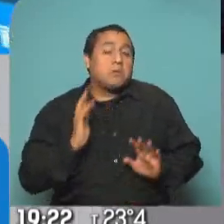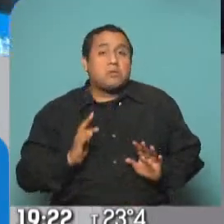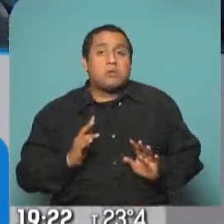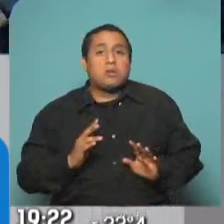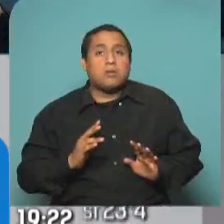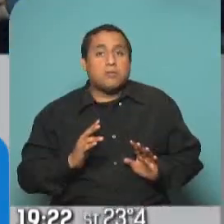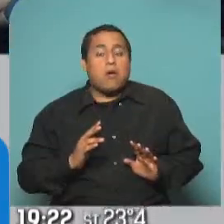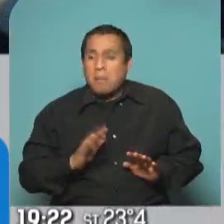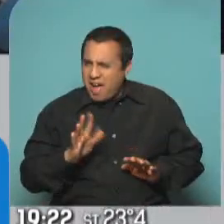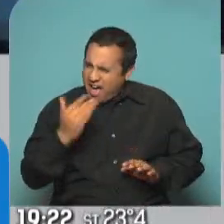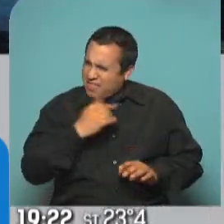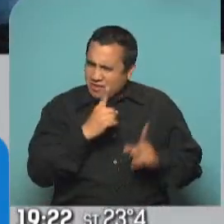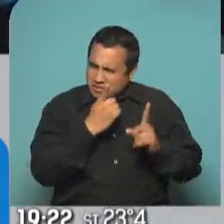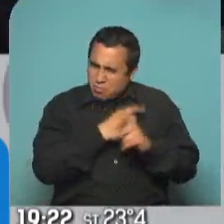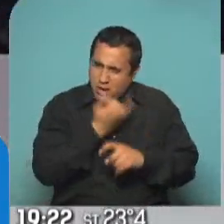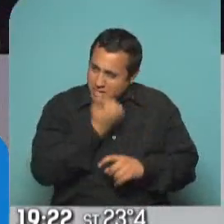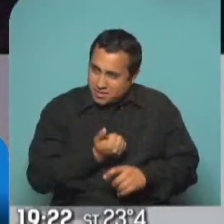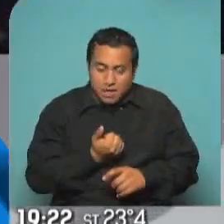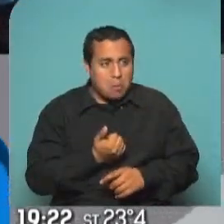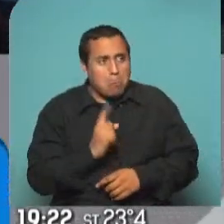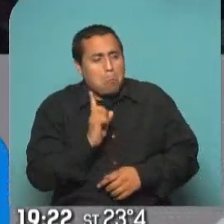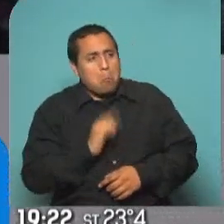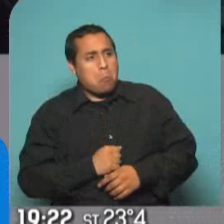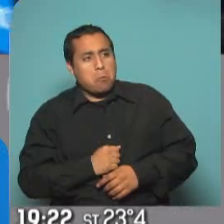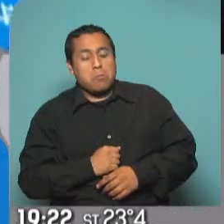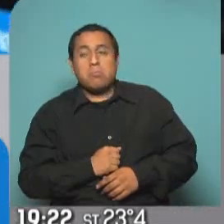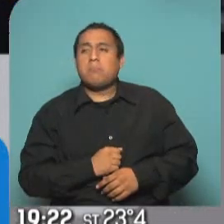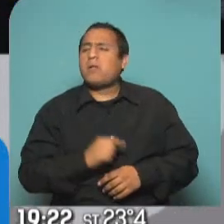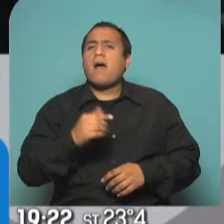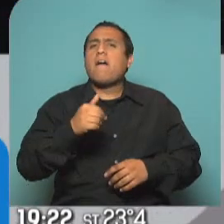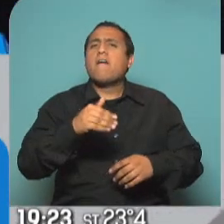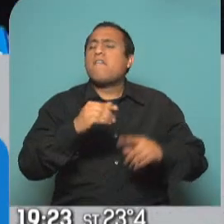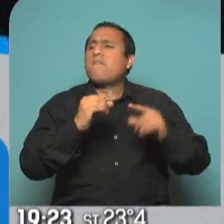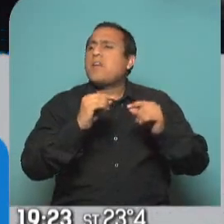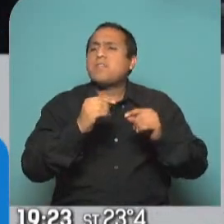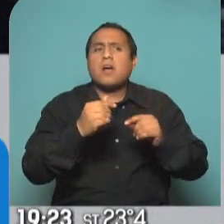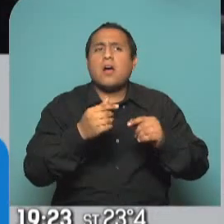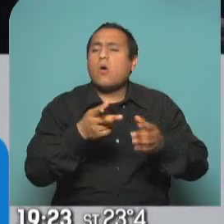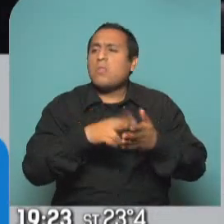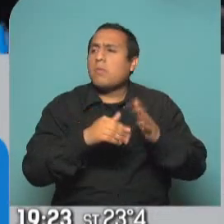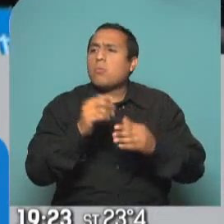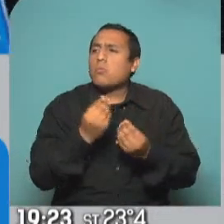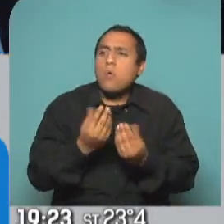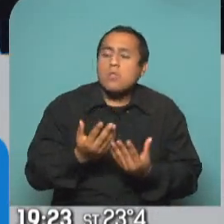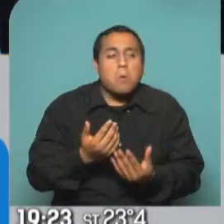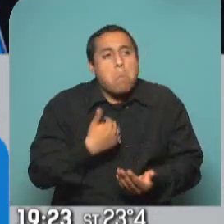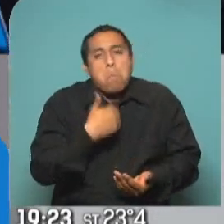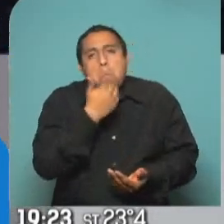anterioridad? No, ni idea. ¿Había una fecha de inauguración? Sí, pero no tengo la fecha exacta. ¿Tuvieron problemas similares?